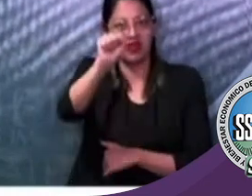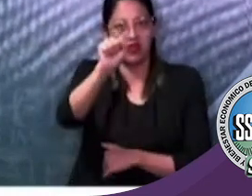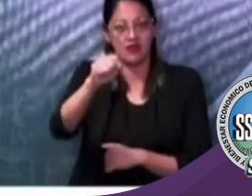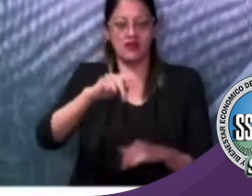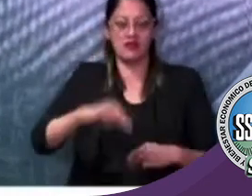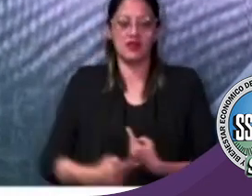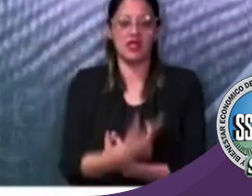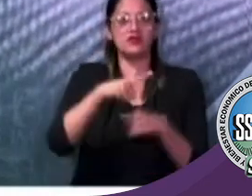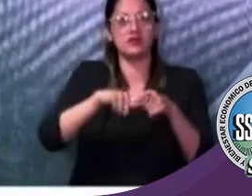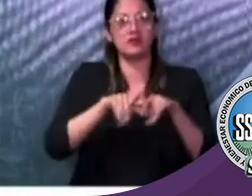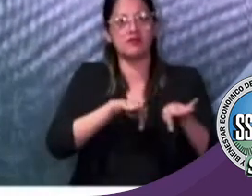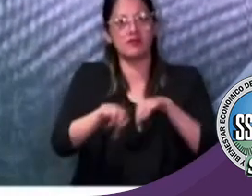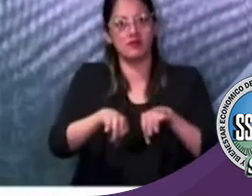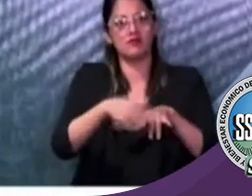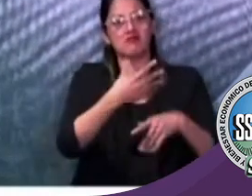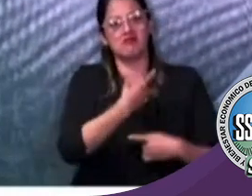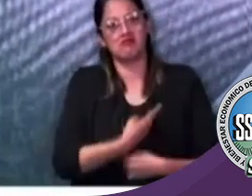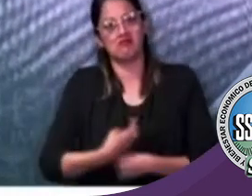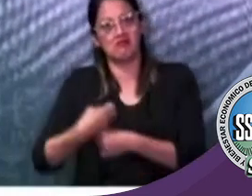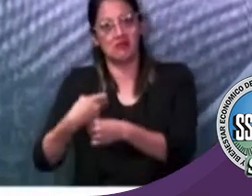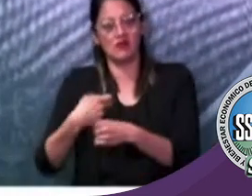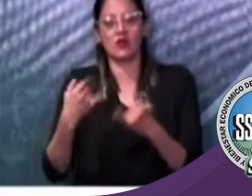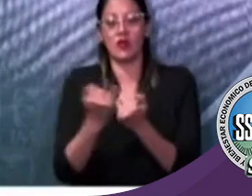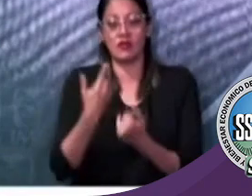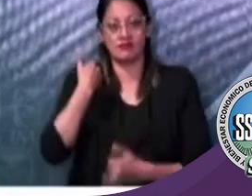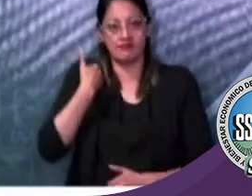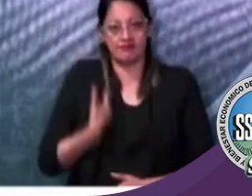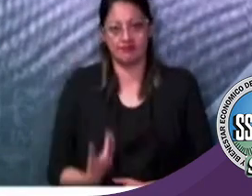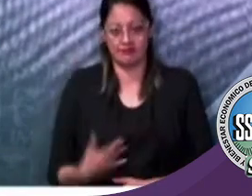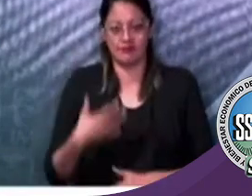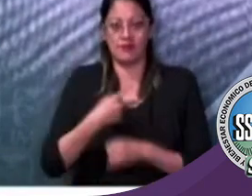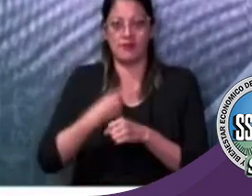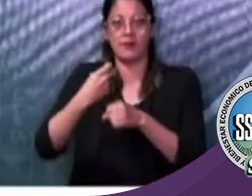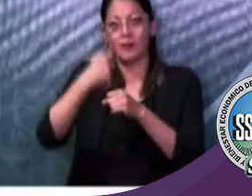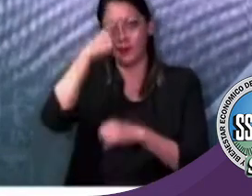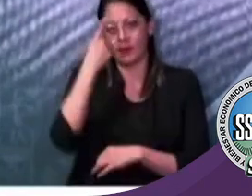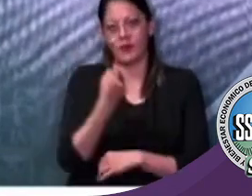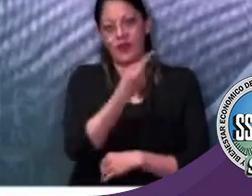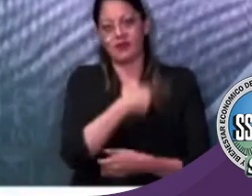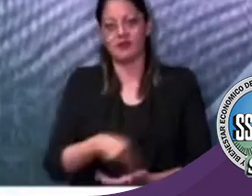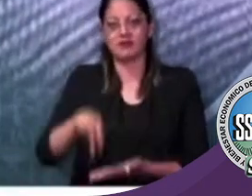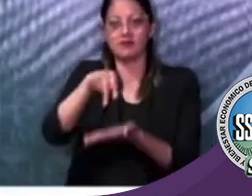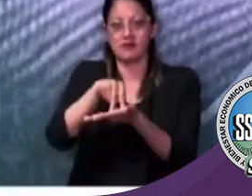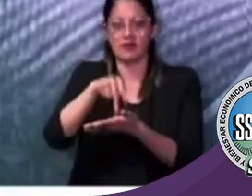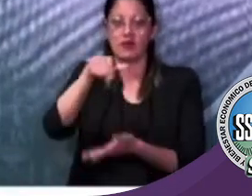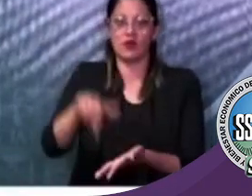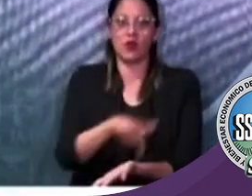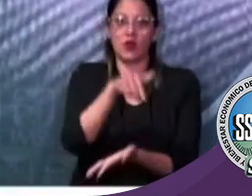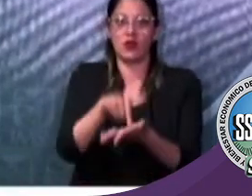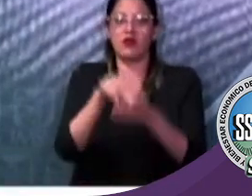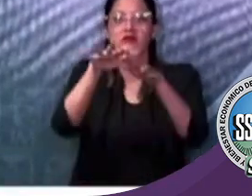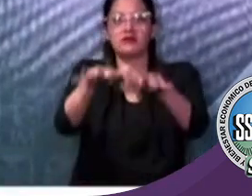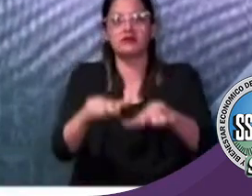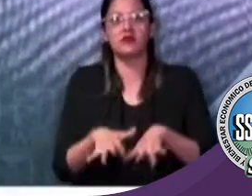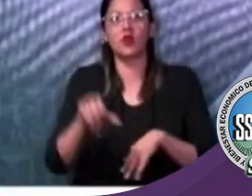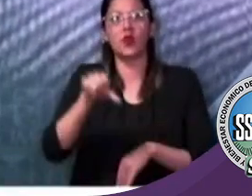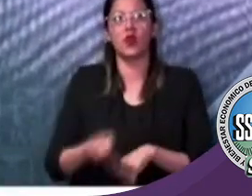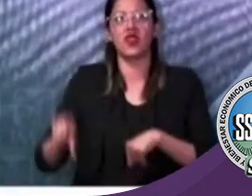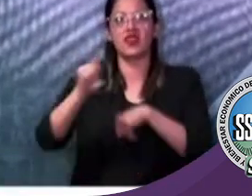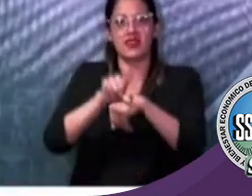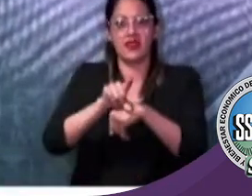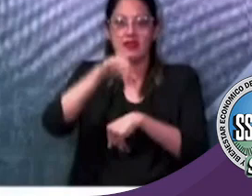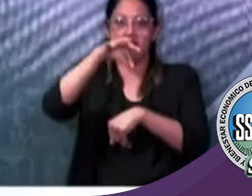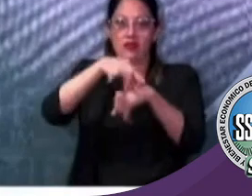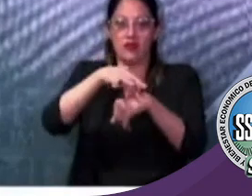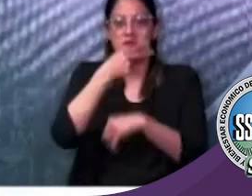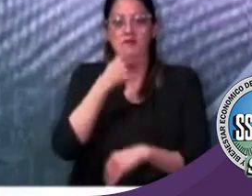Seguro Social, a mi persona, de poder estar en el evento del Día de la